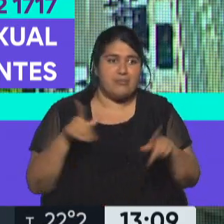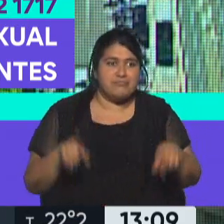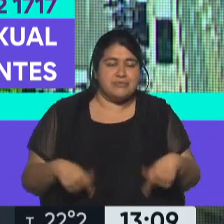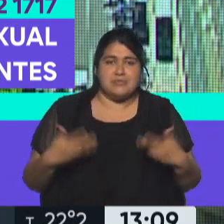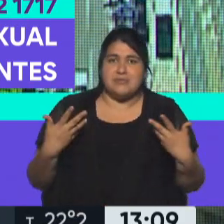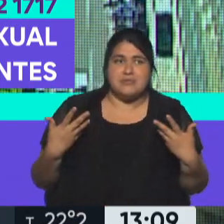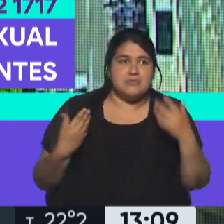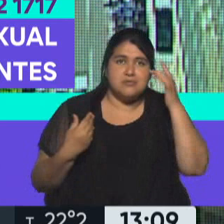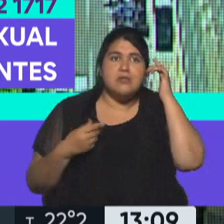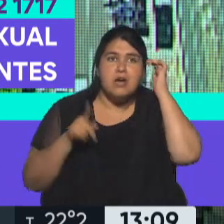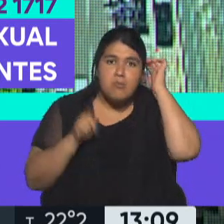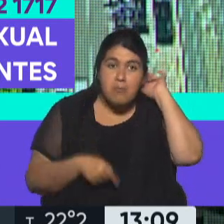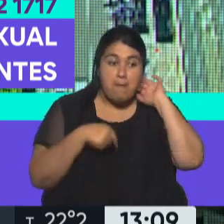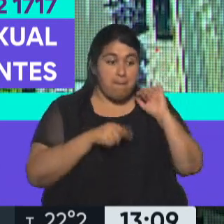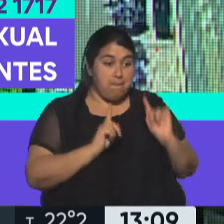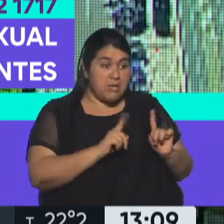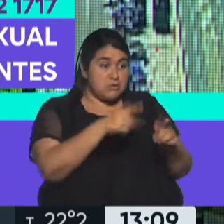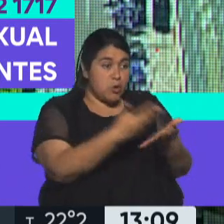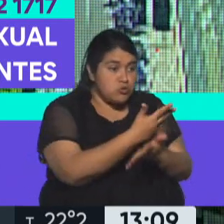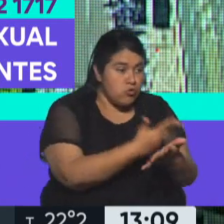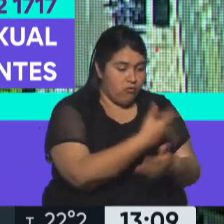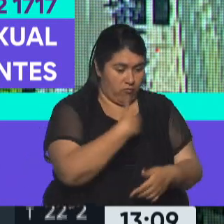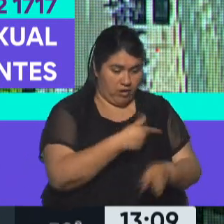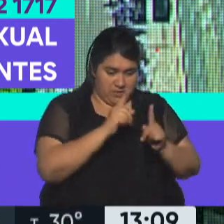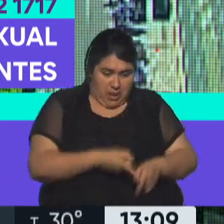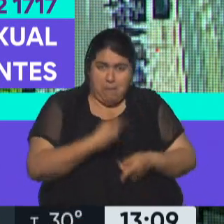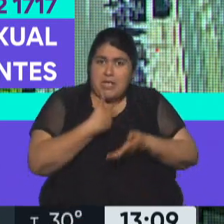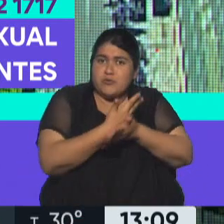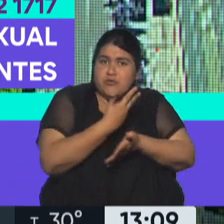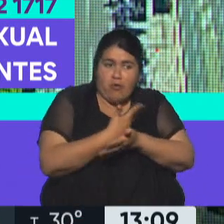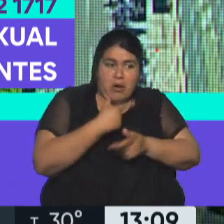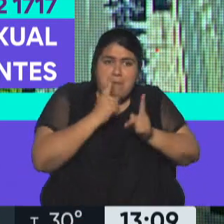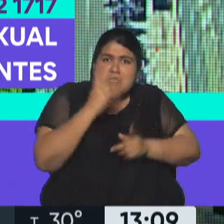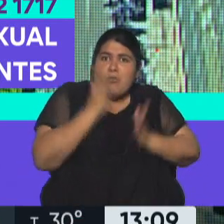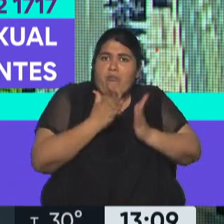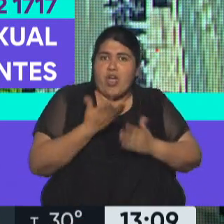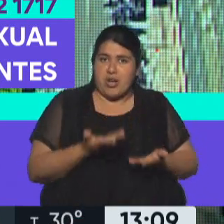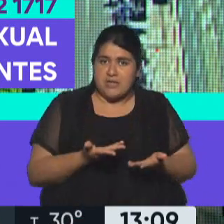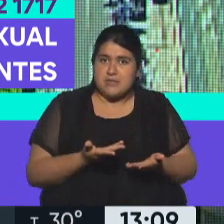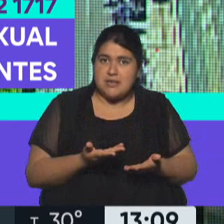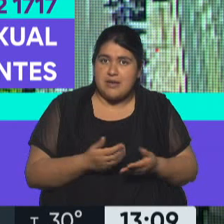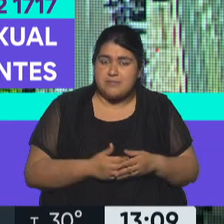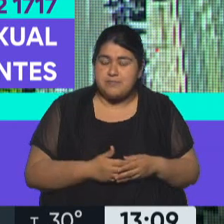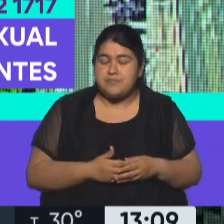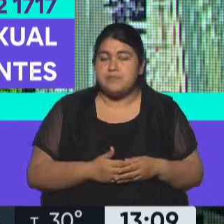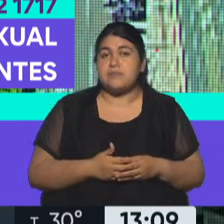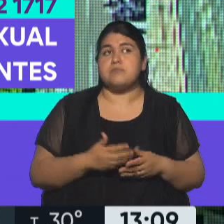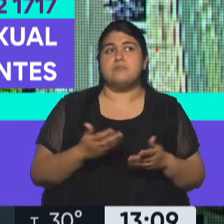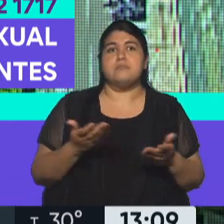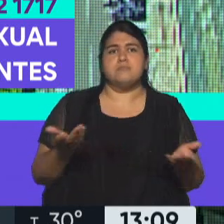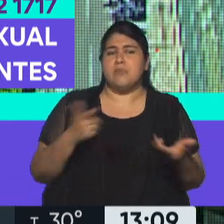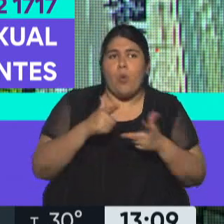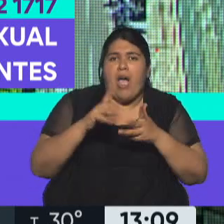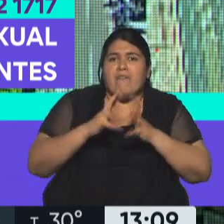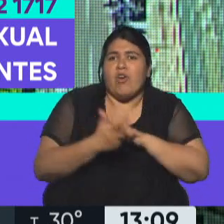también están siendo víctimas ellas mismas de la violencia de ese personaje siniestro. Entonces no tienen manera